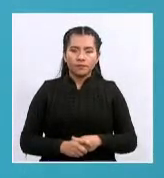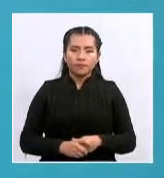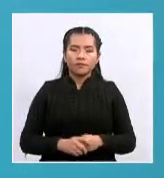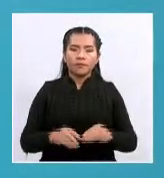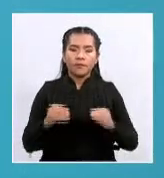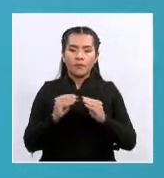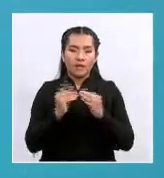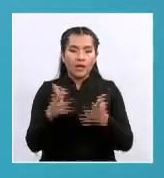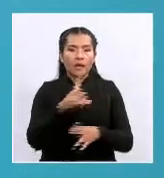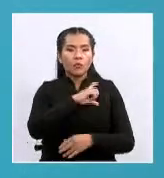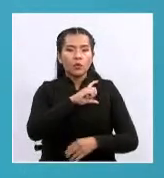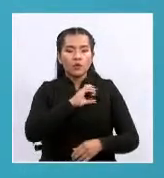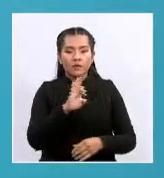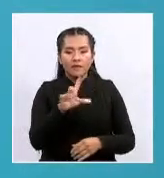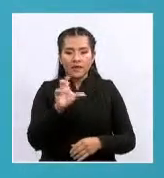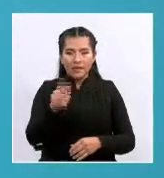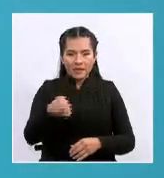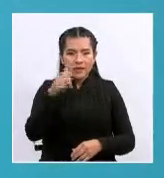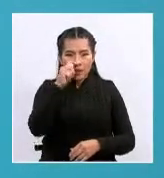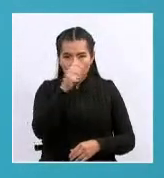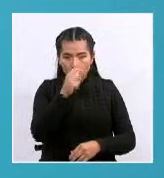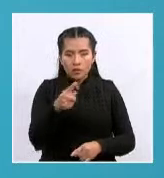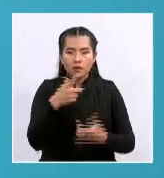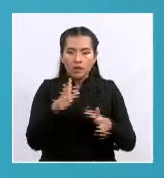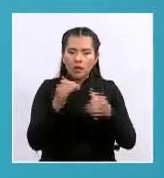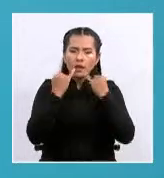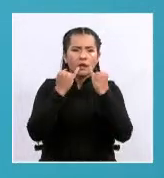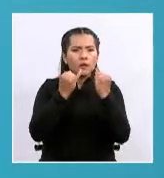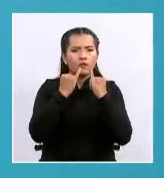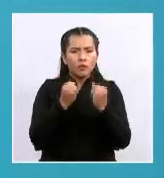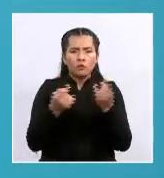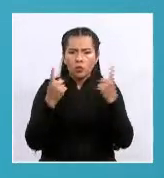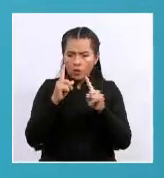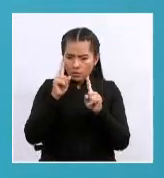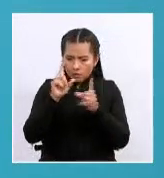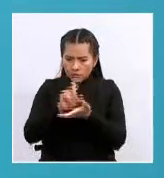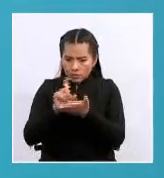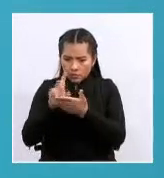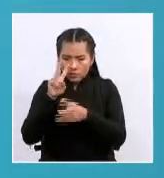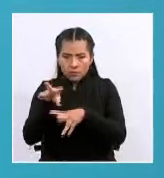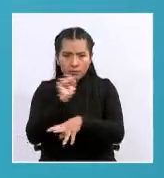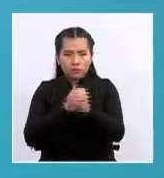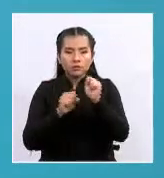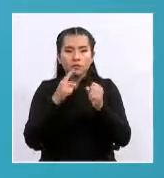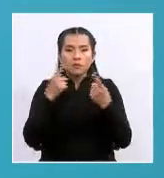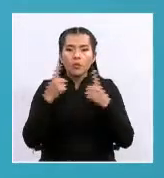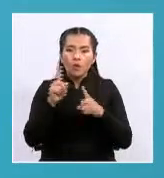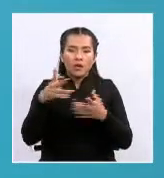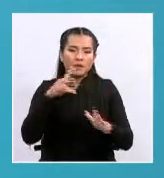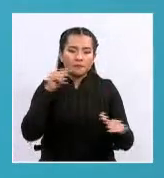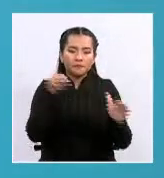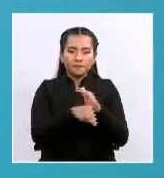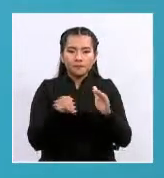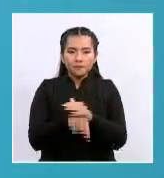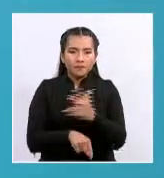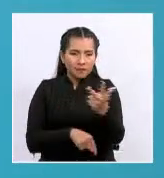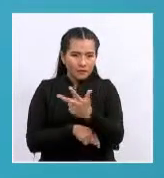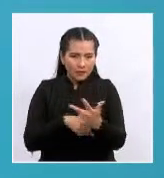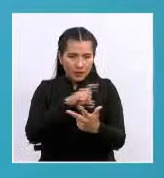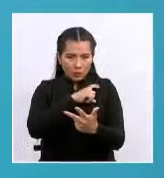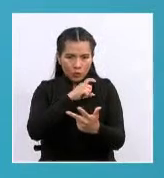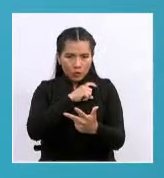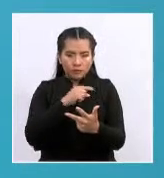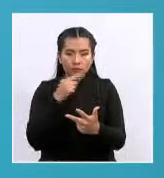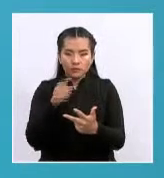La Fuerza Especial de Lucha contra el Narcotráfico informó que los proyectiles encontrados en el triple asesinato en Orongo no coinciden con los